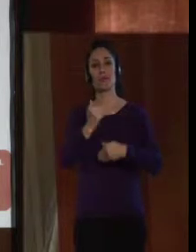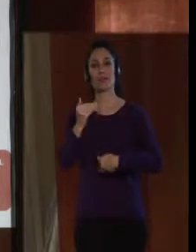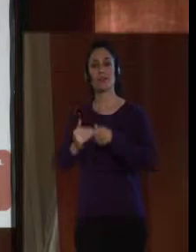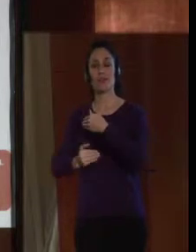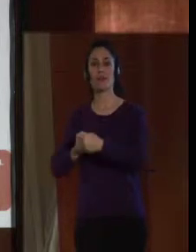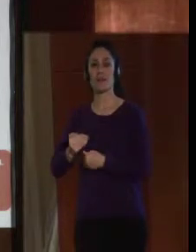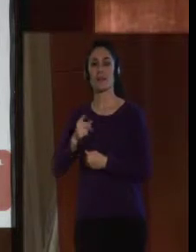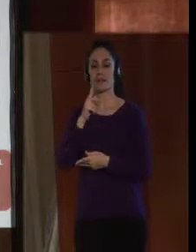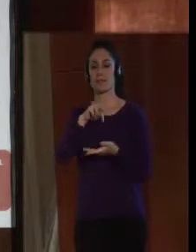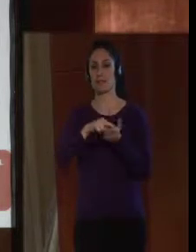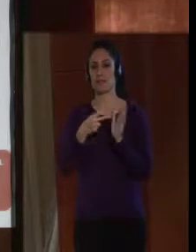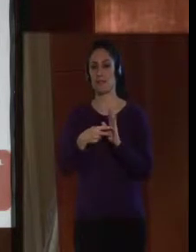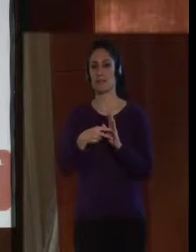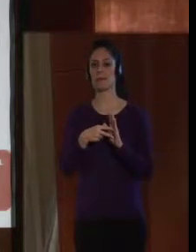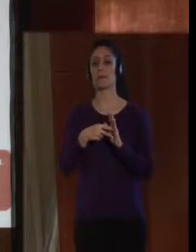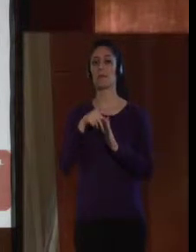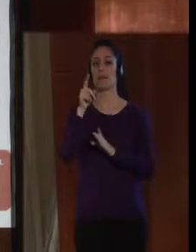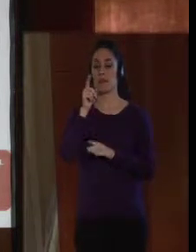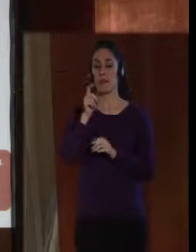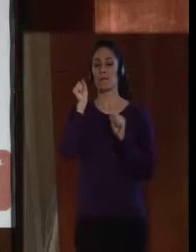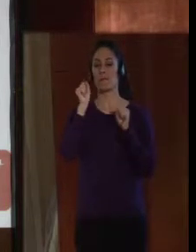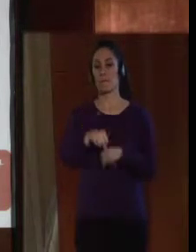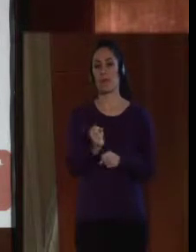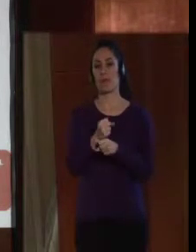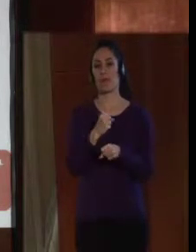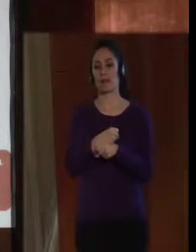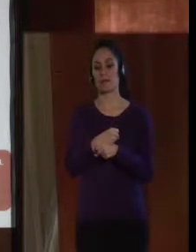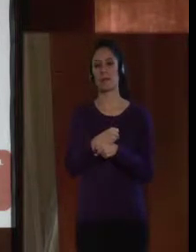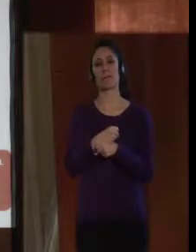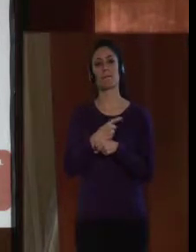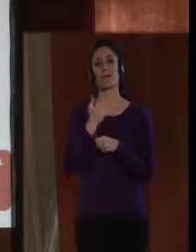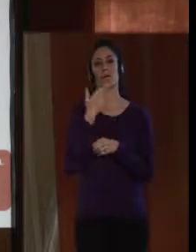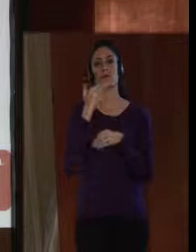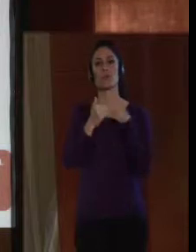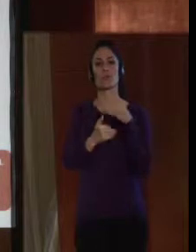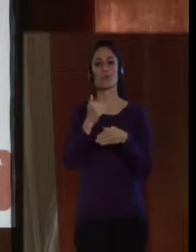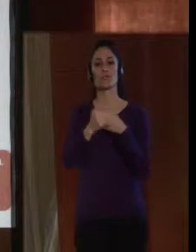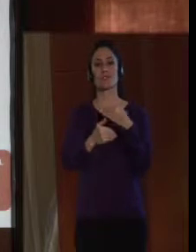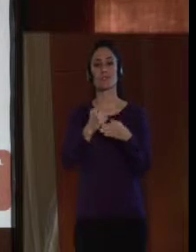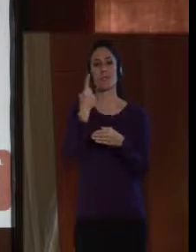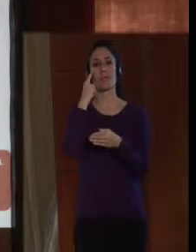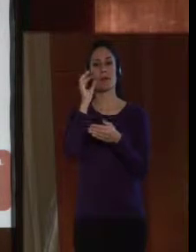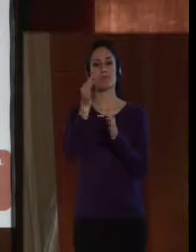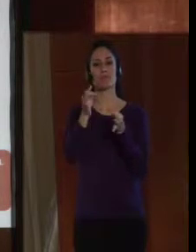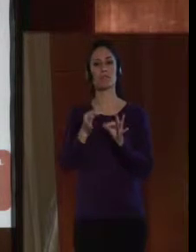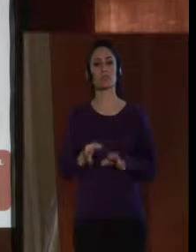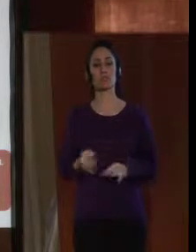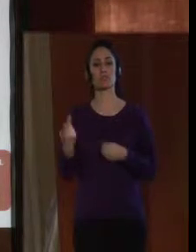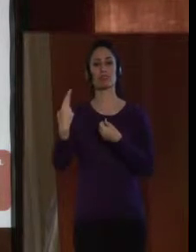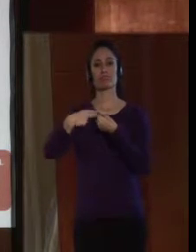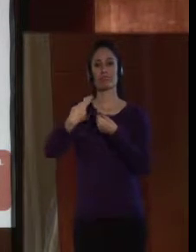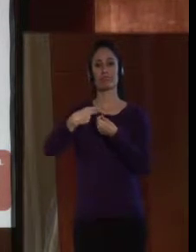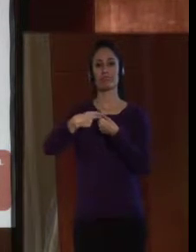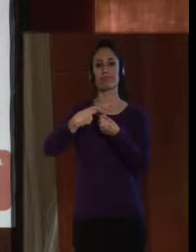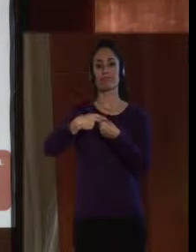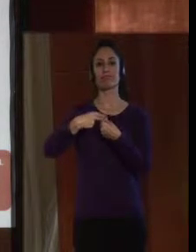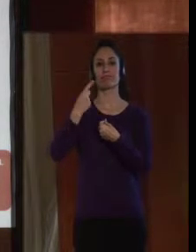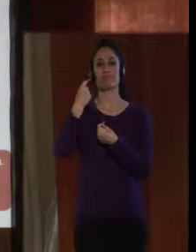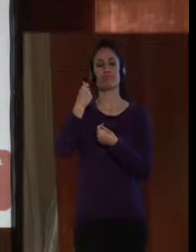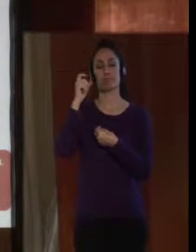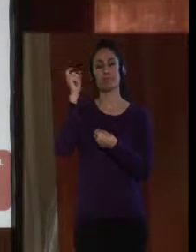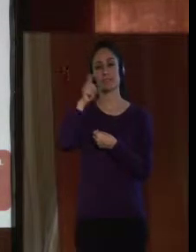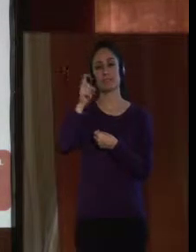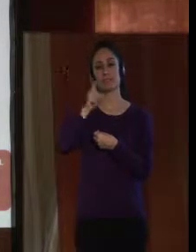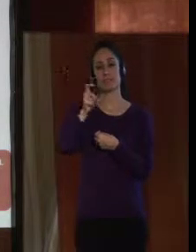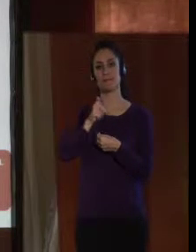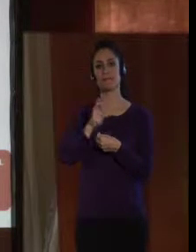que caracterizan mucho en la situación del país, para proceder luego a un proceso